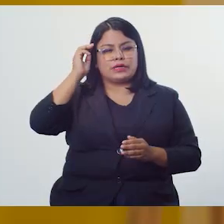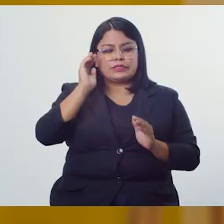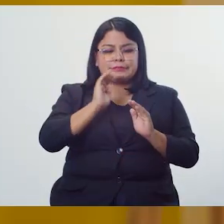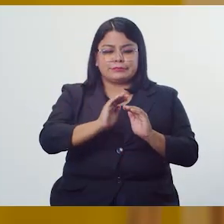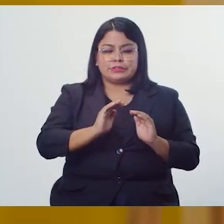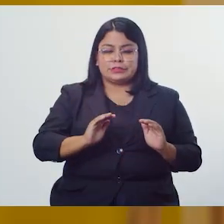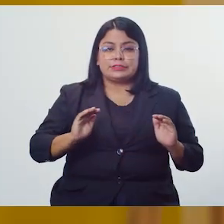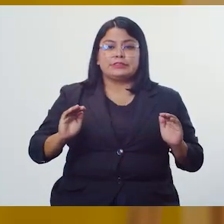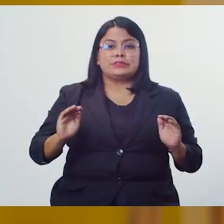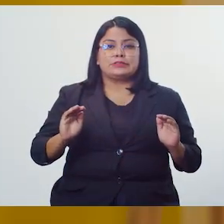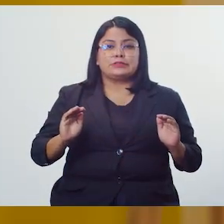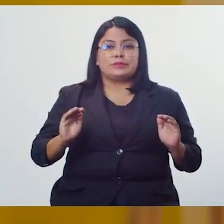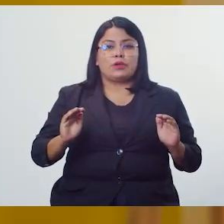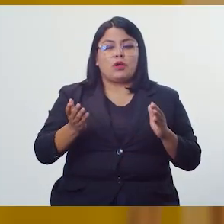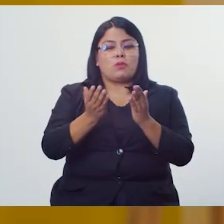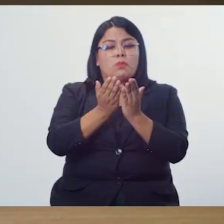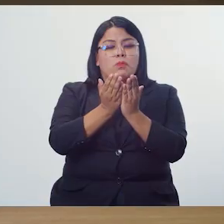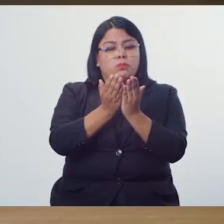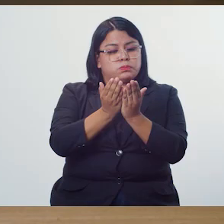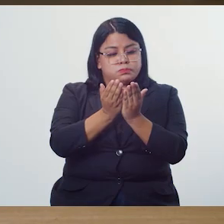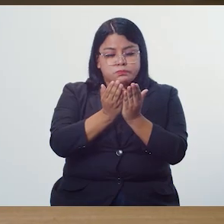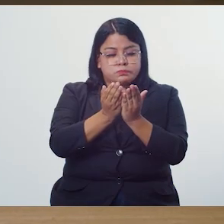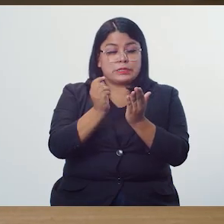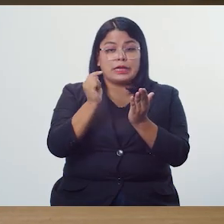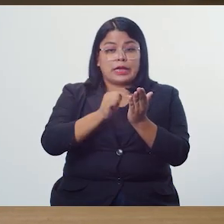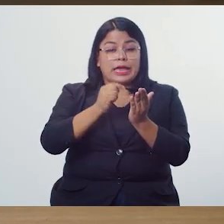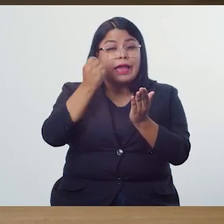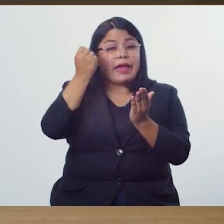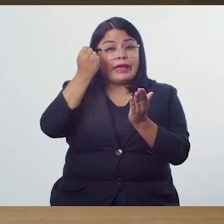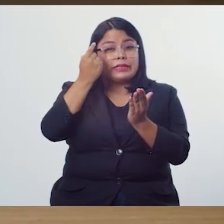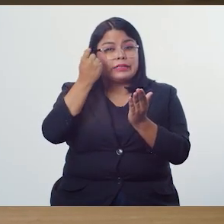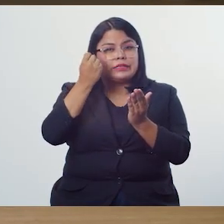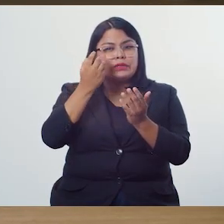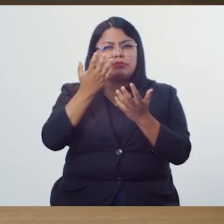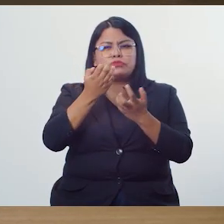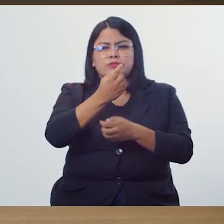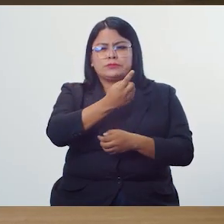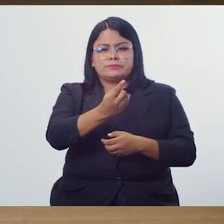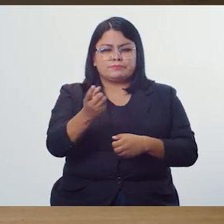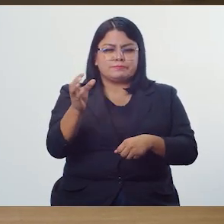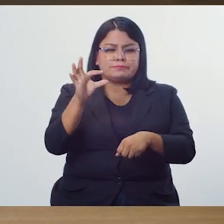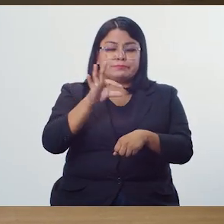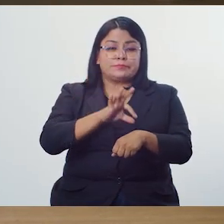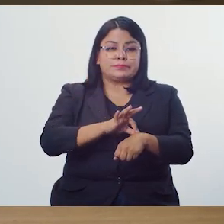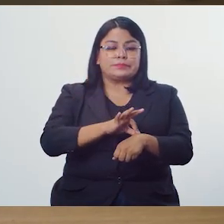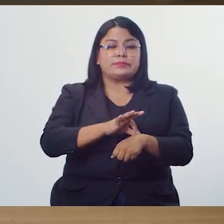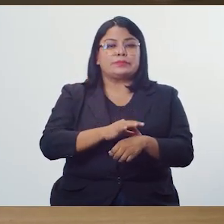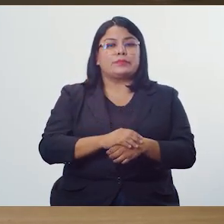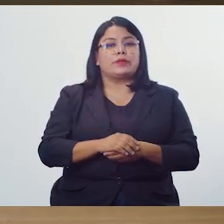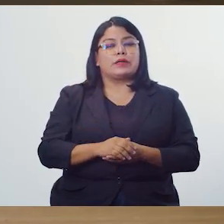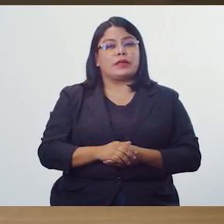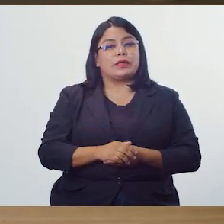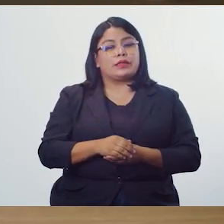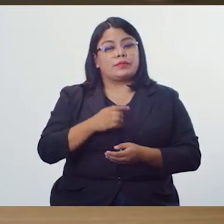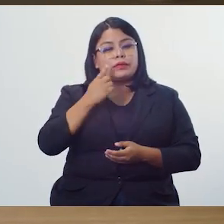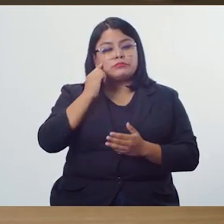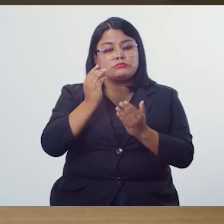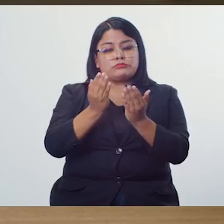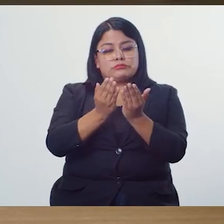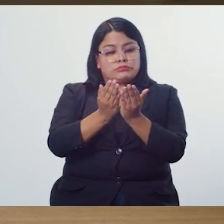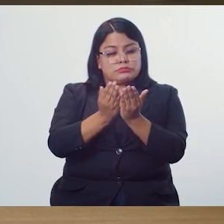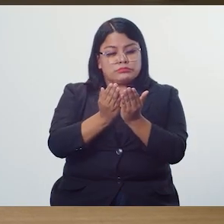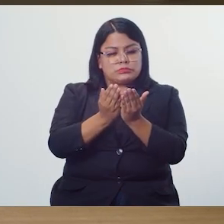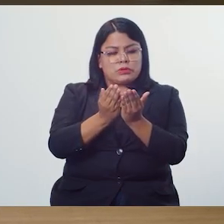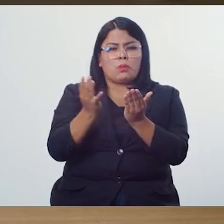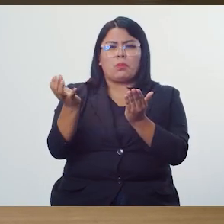los niños y las niñas al texto que leen. Muchos expertos sostienen que la lectura se logra